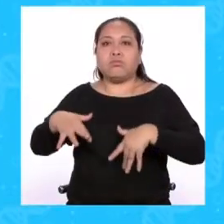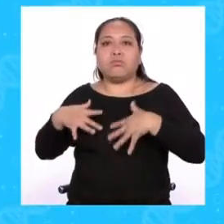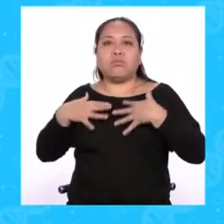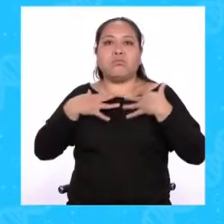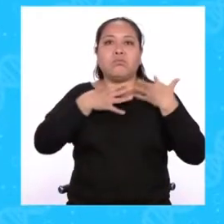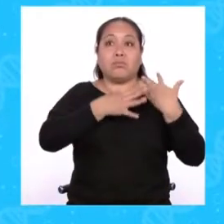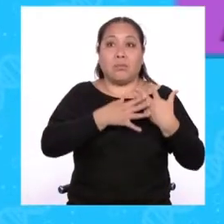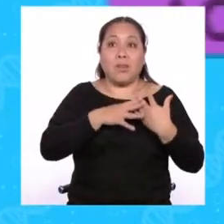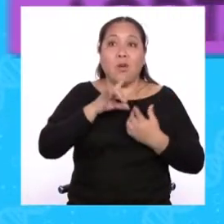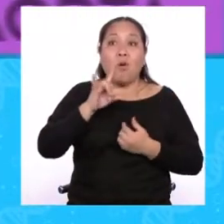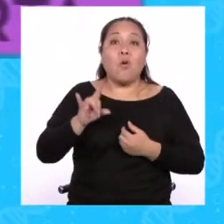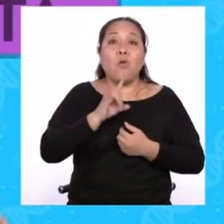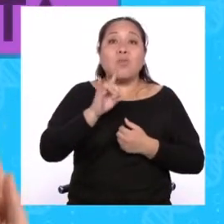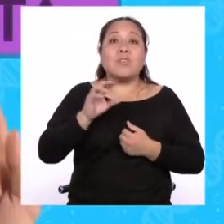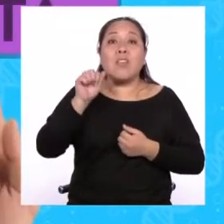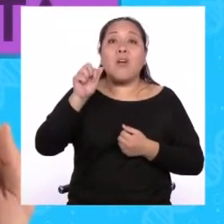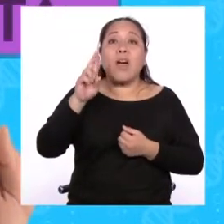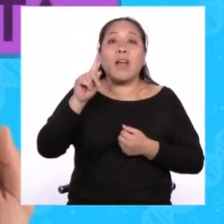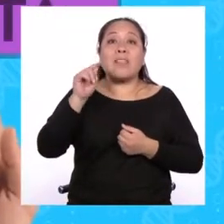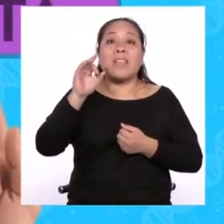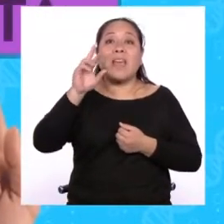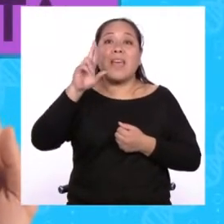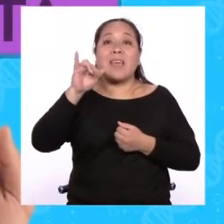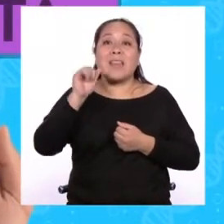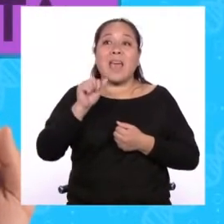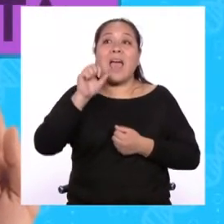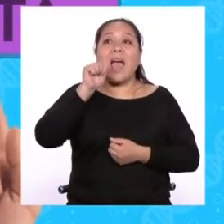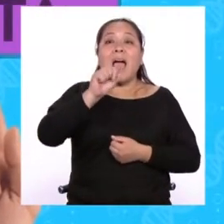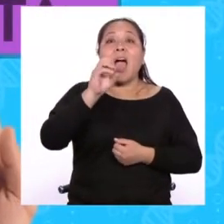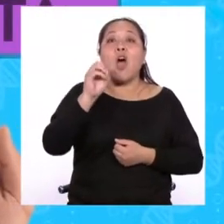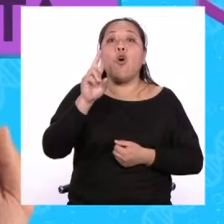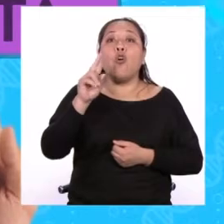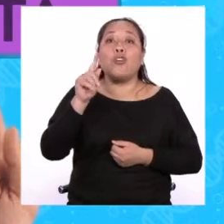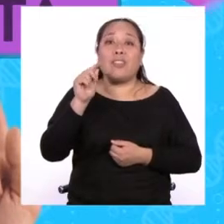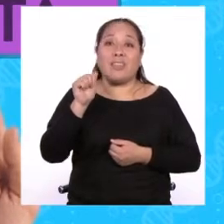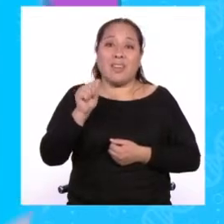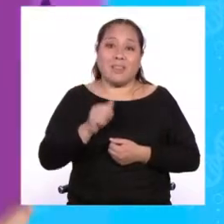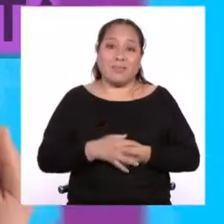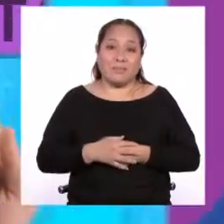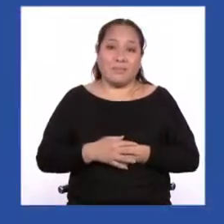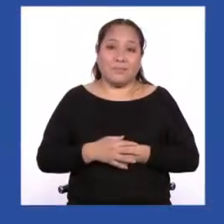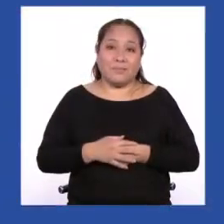usando la arteria más importante, la arteria aorta.